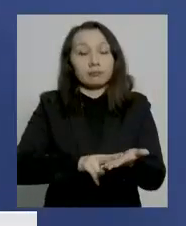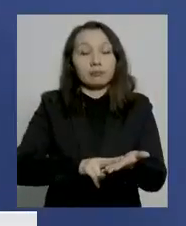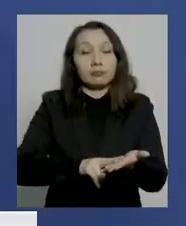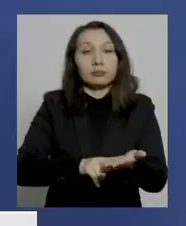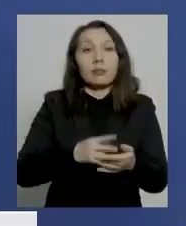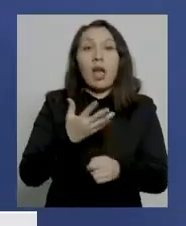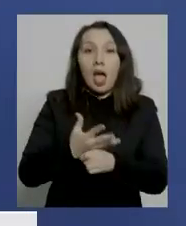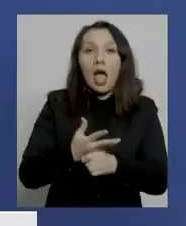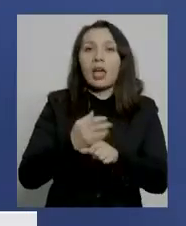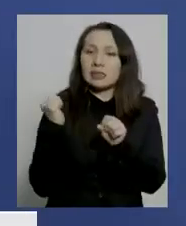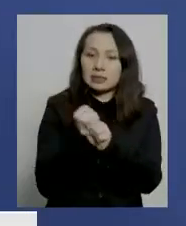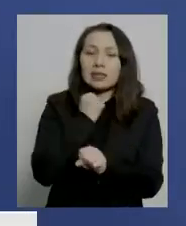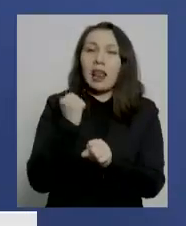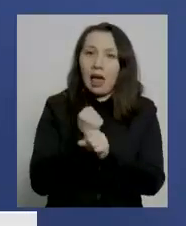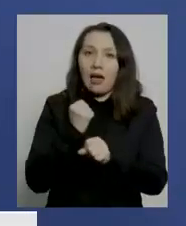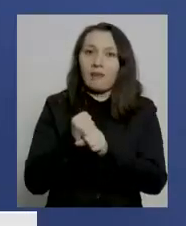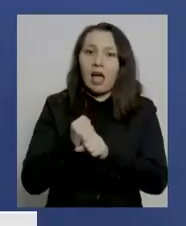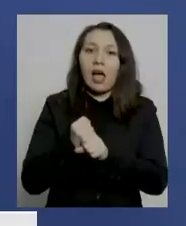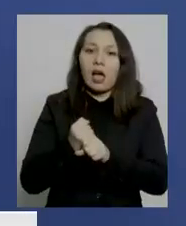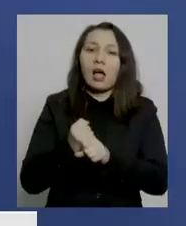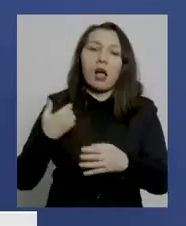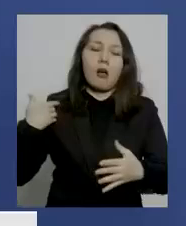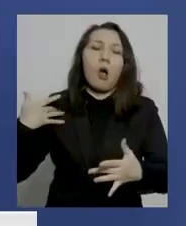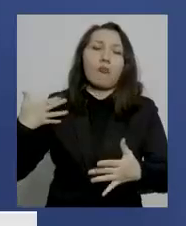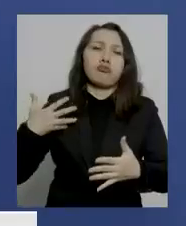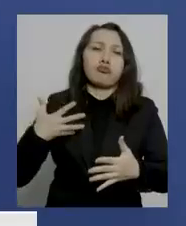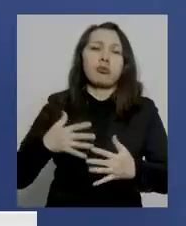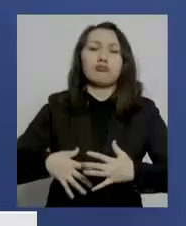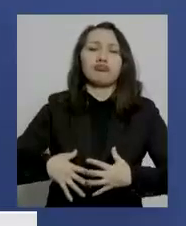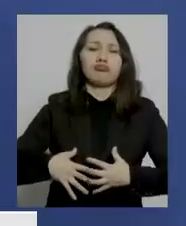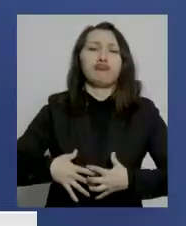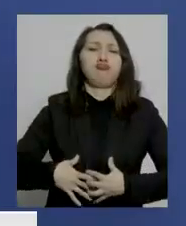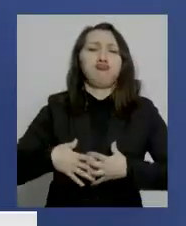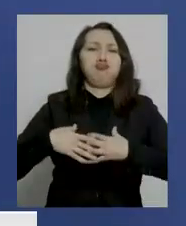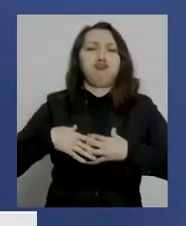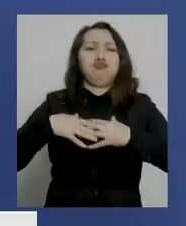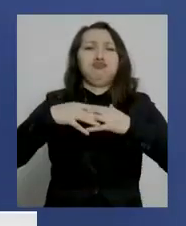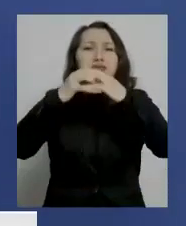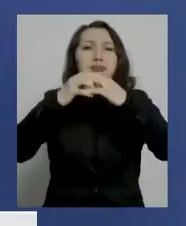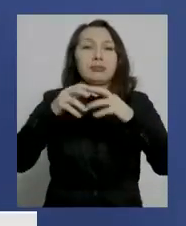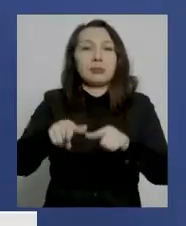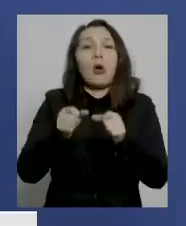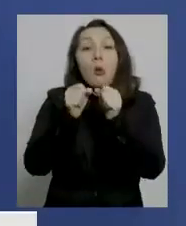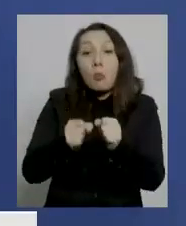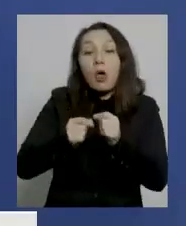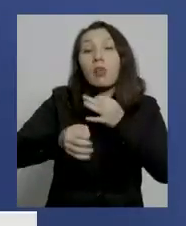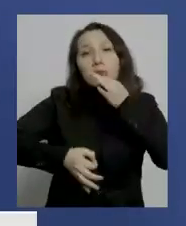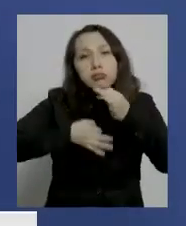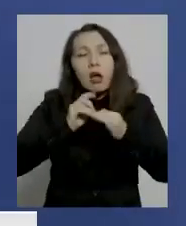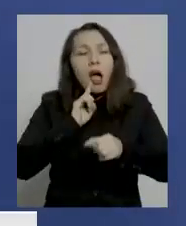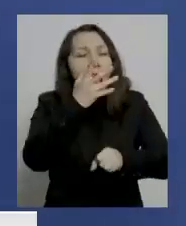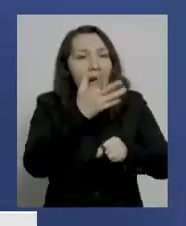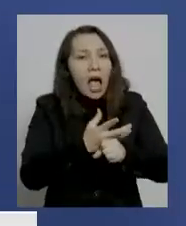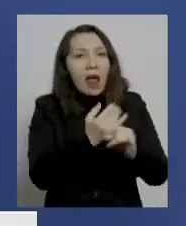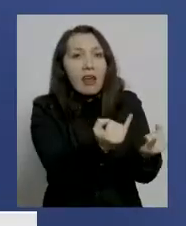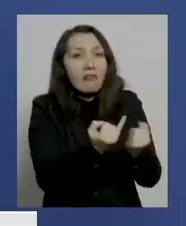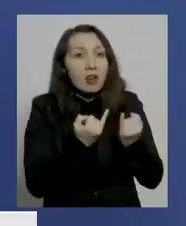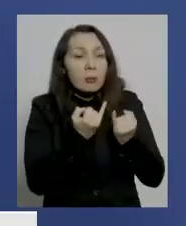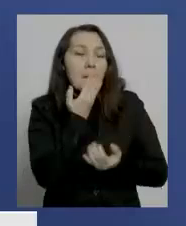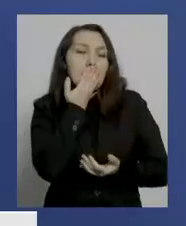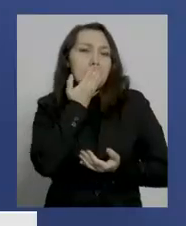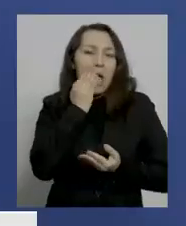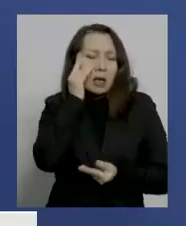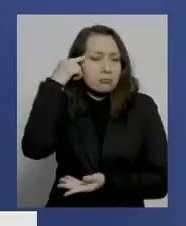ciertamente hay un trabajo que se ha ido consolidando en la posibilidad de ir contando con información que nos permita